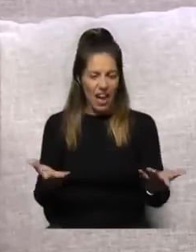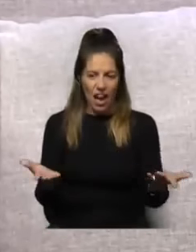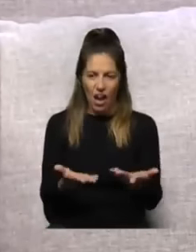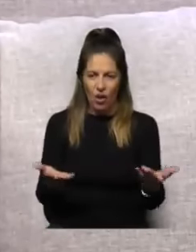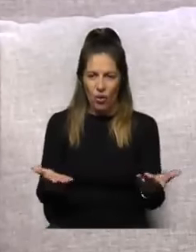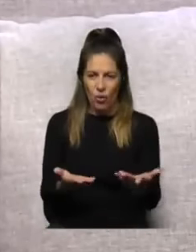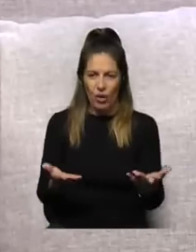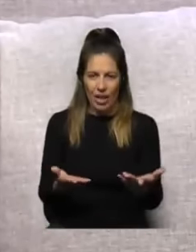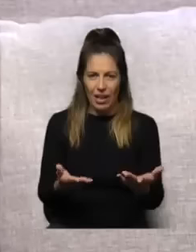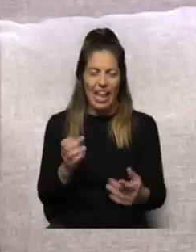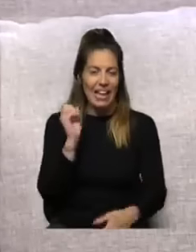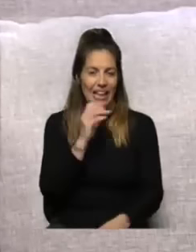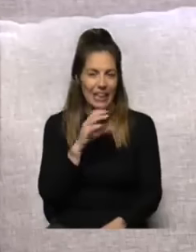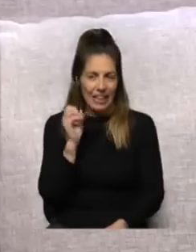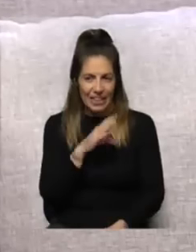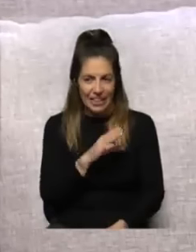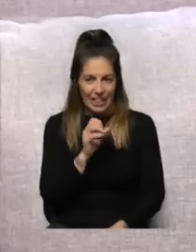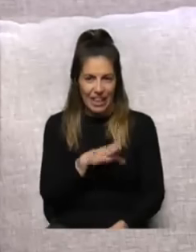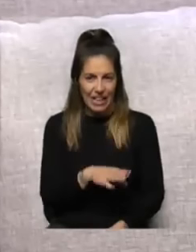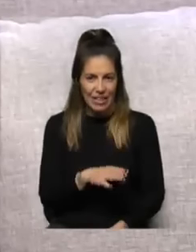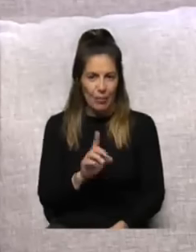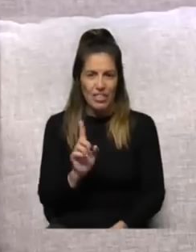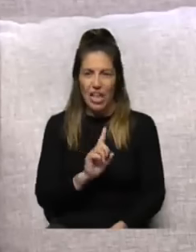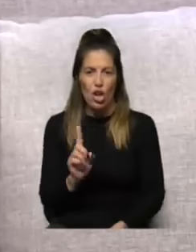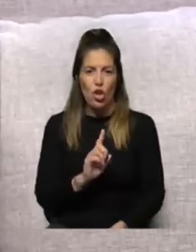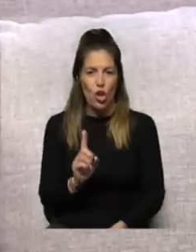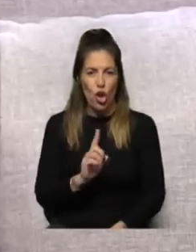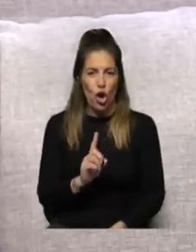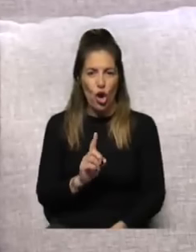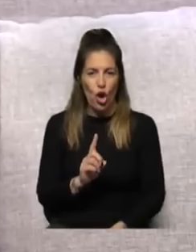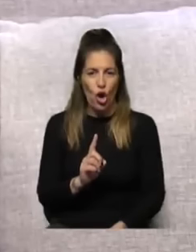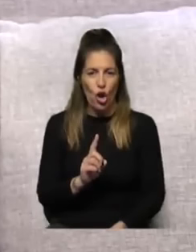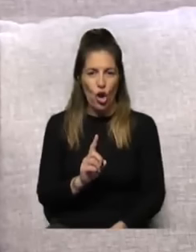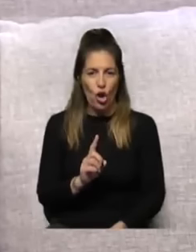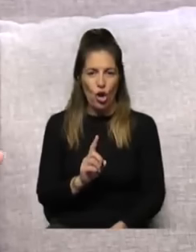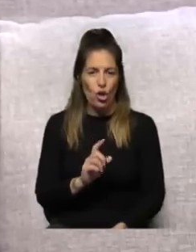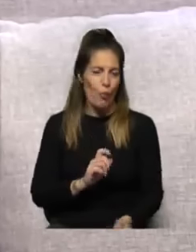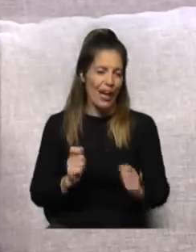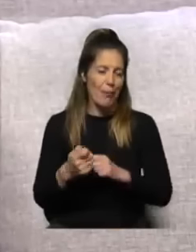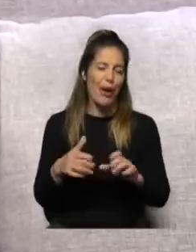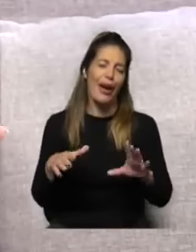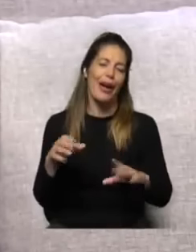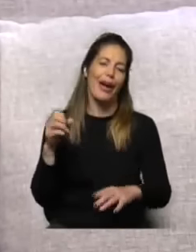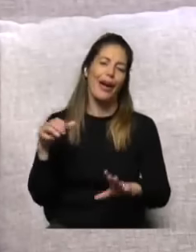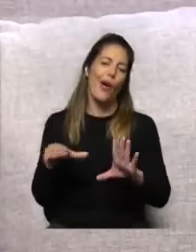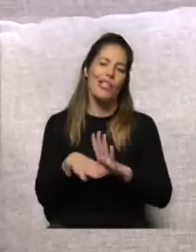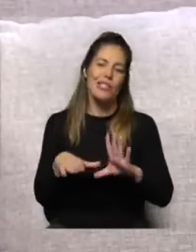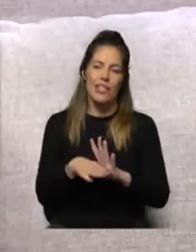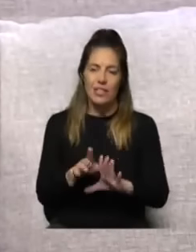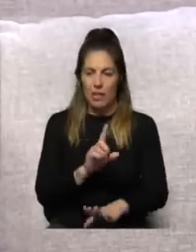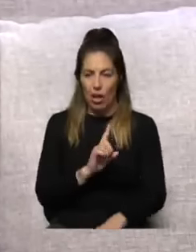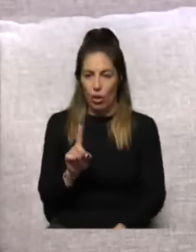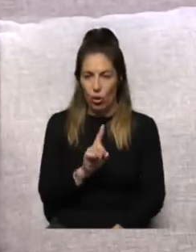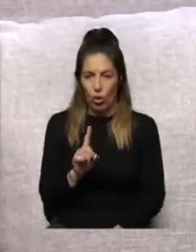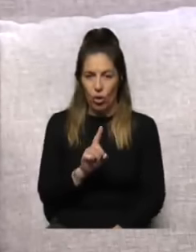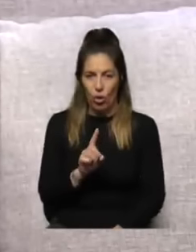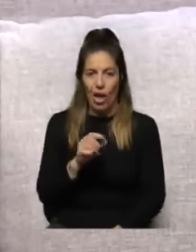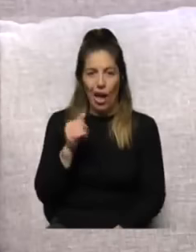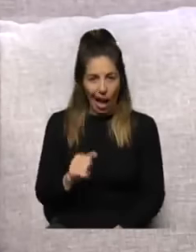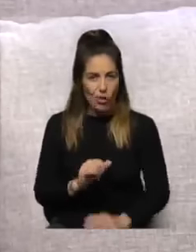años de críticas, pero ya no es, nadie puede disfrazarlo de casualidad o de coincidencia. Hay